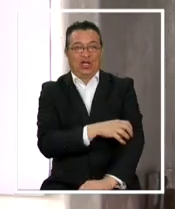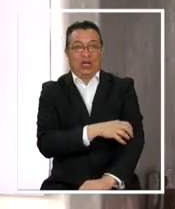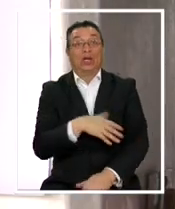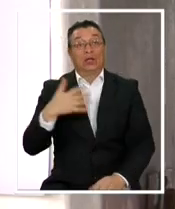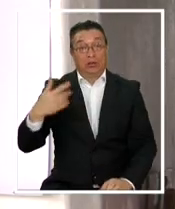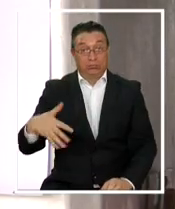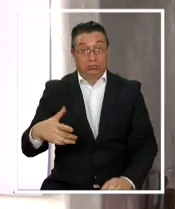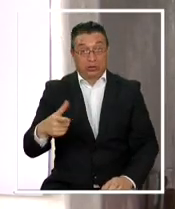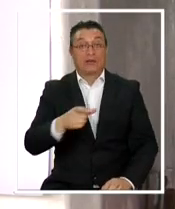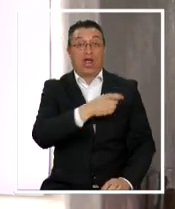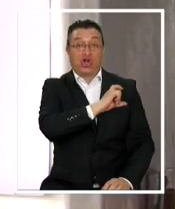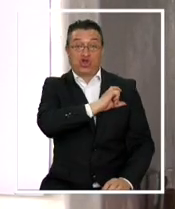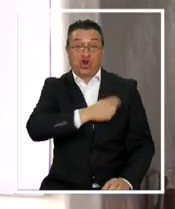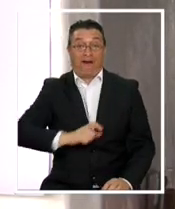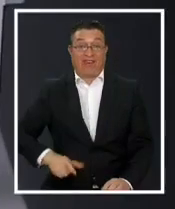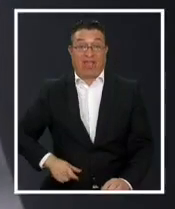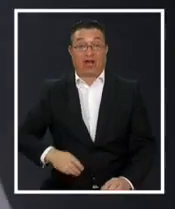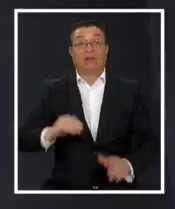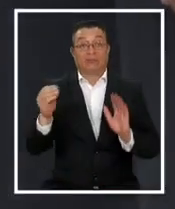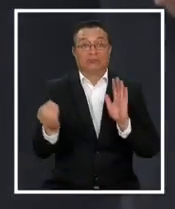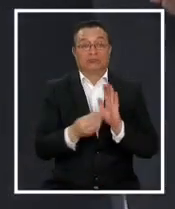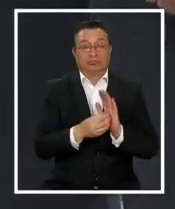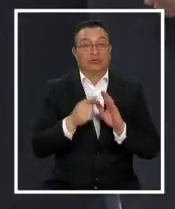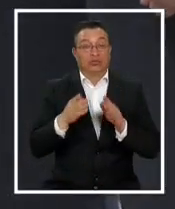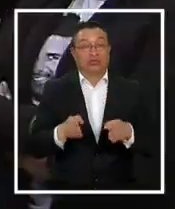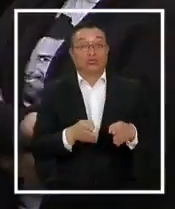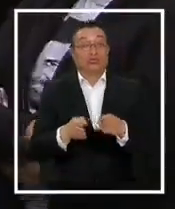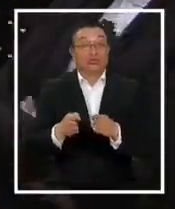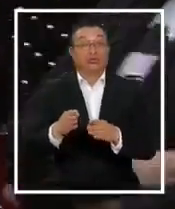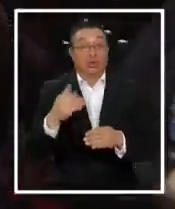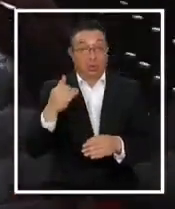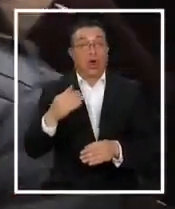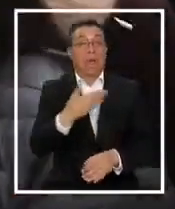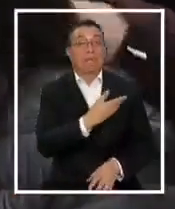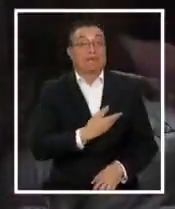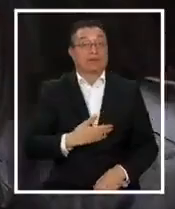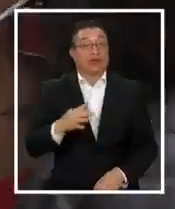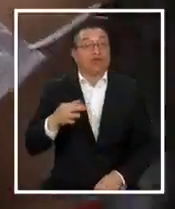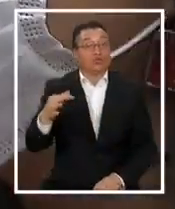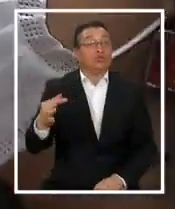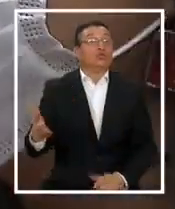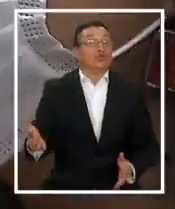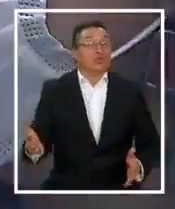Una decisiva elección de gobernadores que podría marcar también el rumbo de las presidenciales.